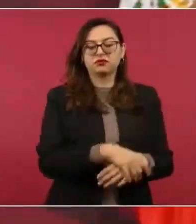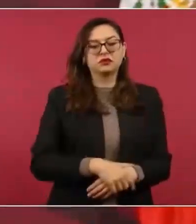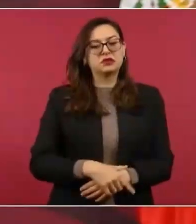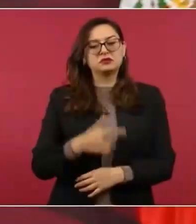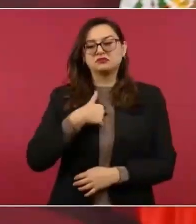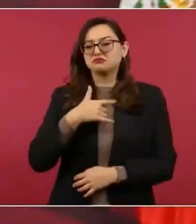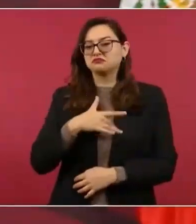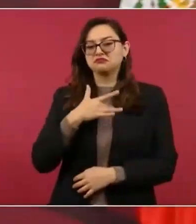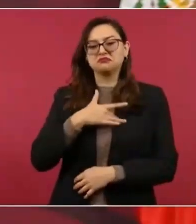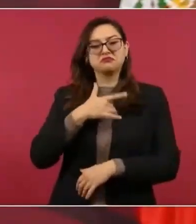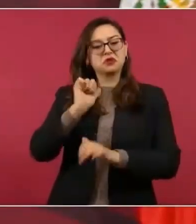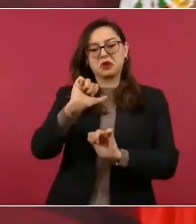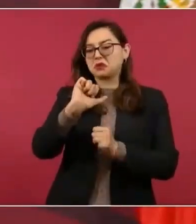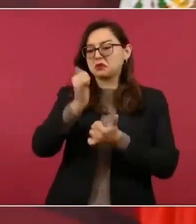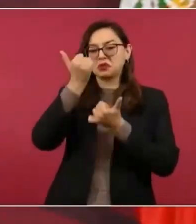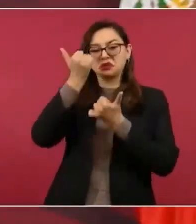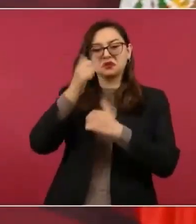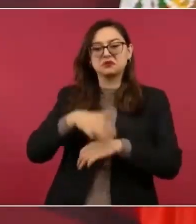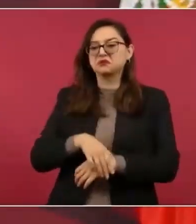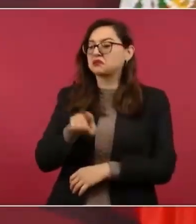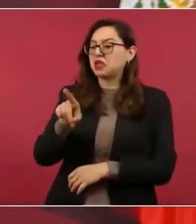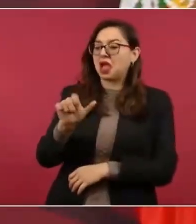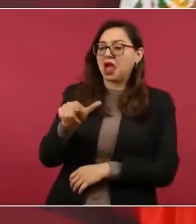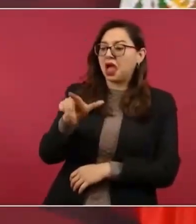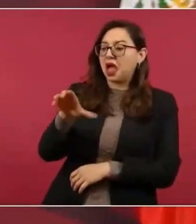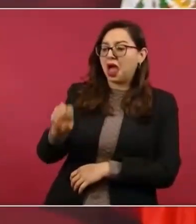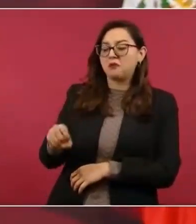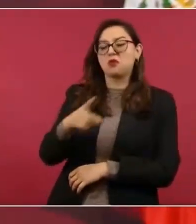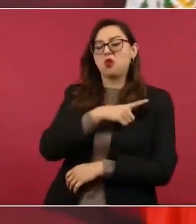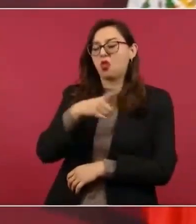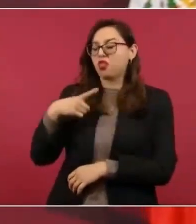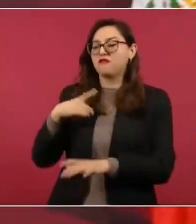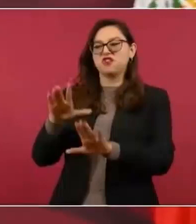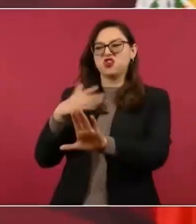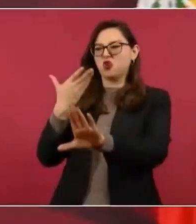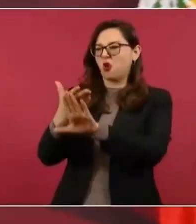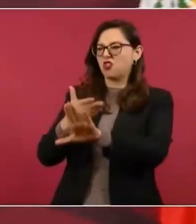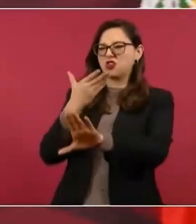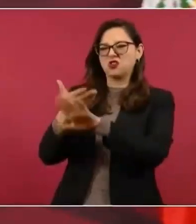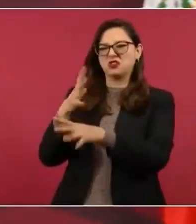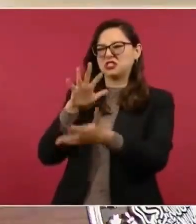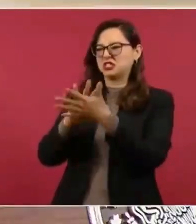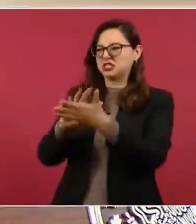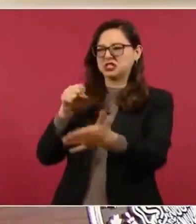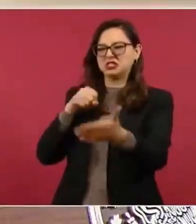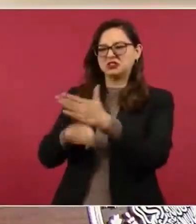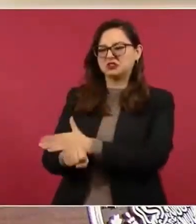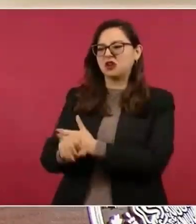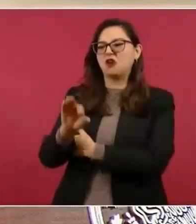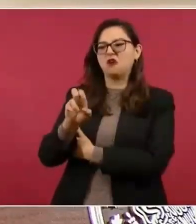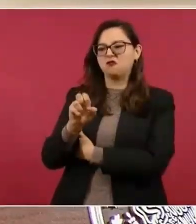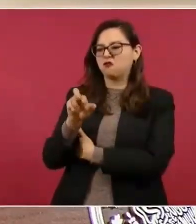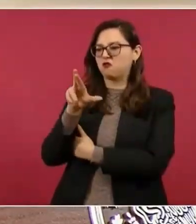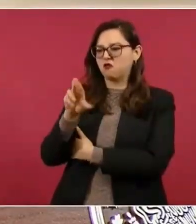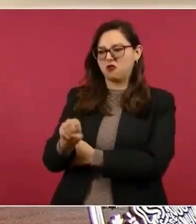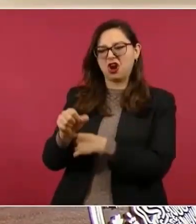desaforado, de haber dado marcha atrás en el desafuero. Antes ya había dicho